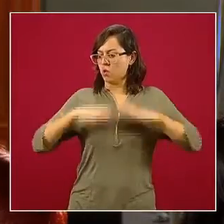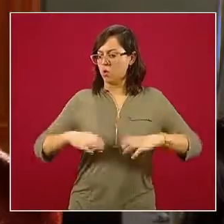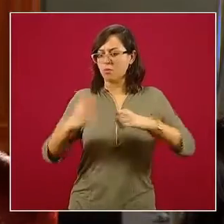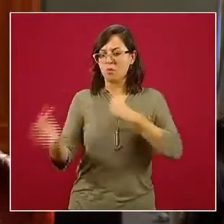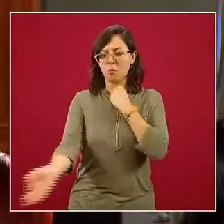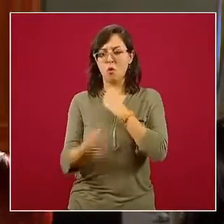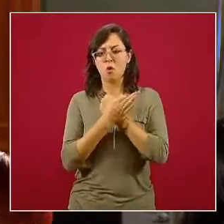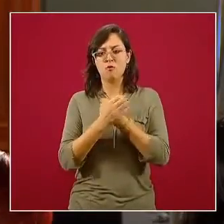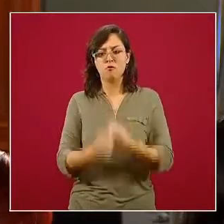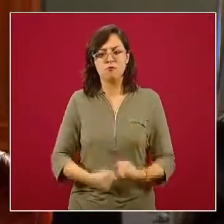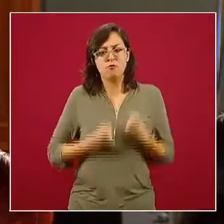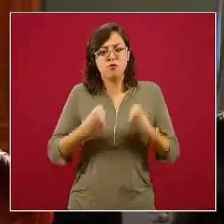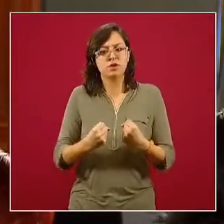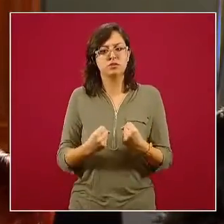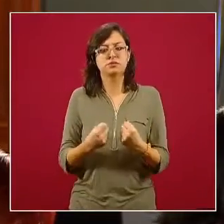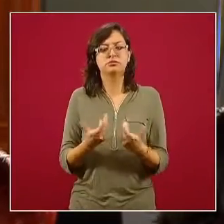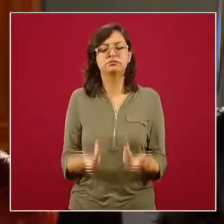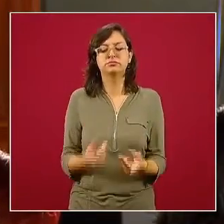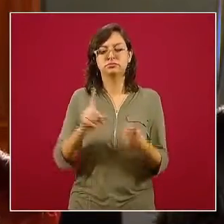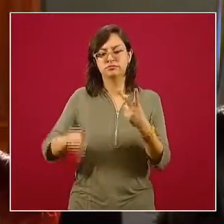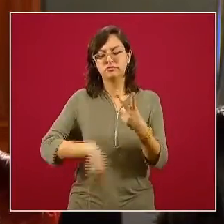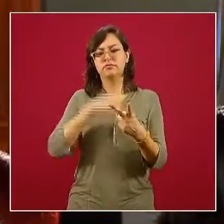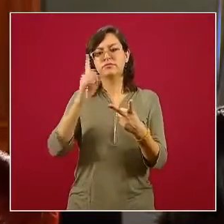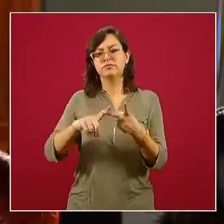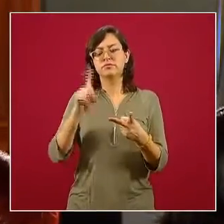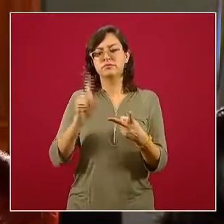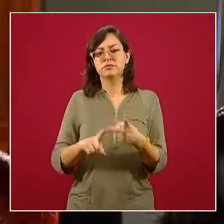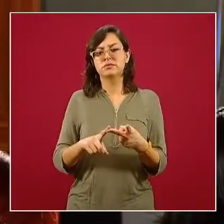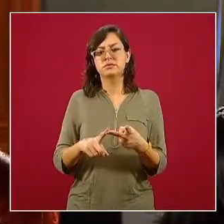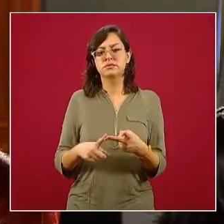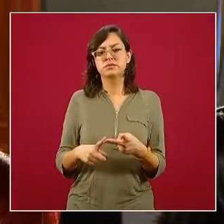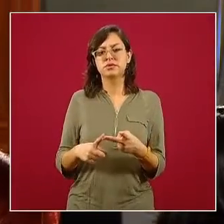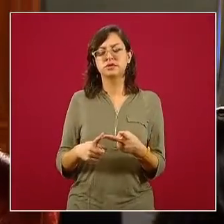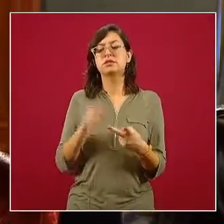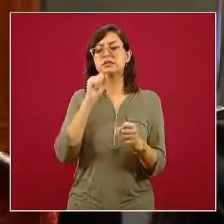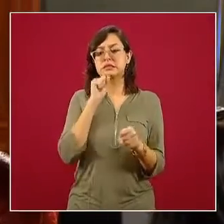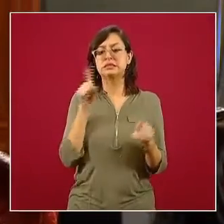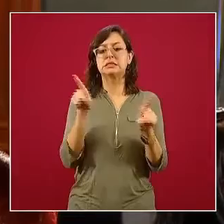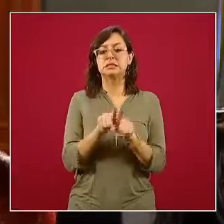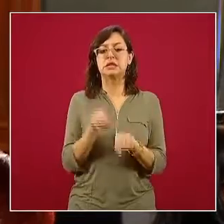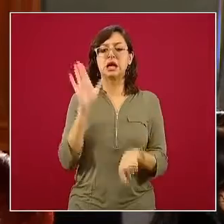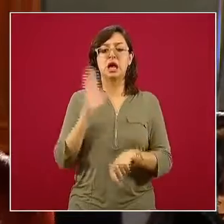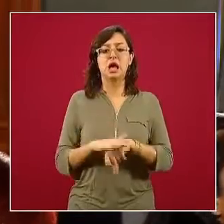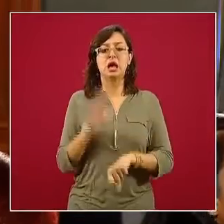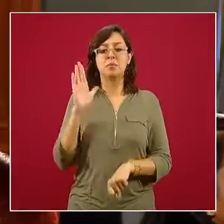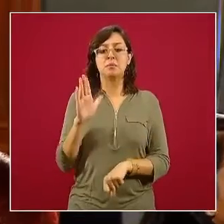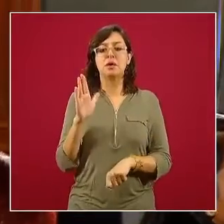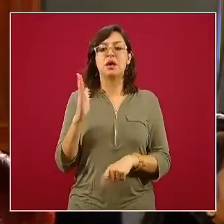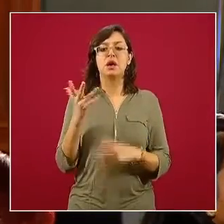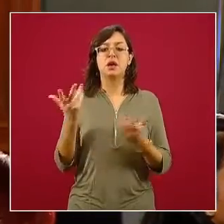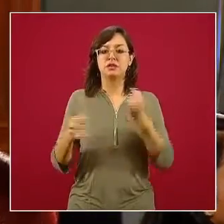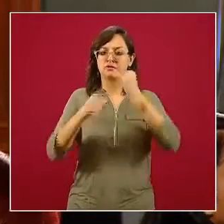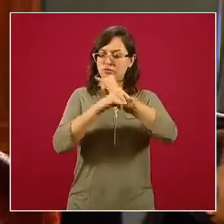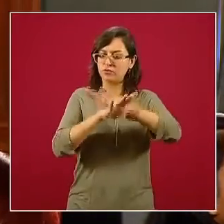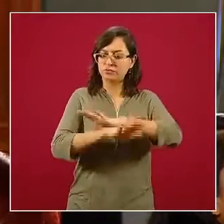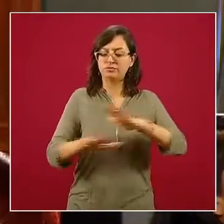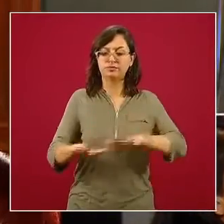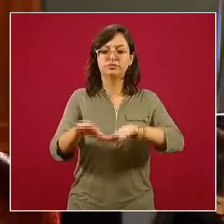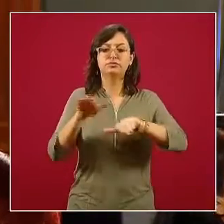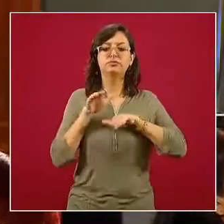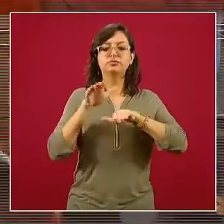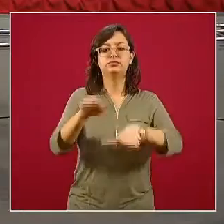además de nutrirnos. Segundo, ¿por qué no ser un poquito más también traernos más conferencias